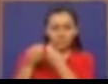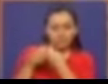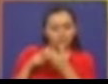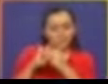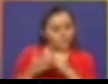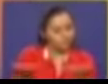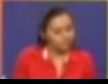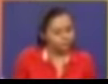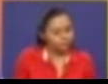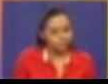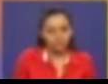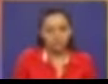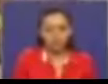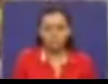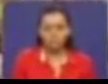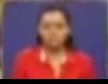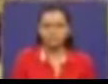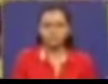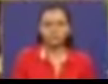lástima.